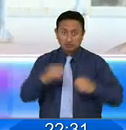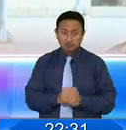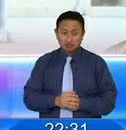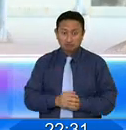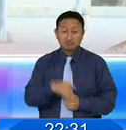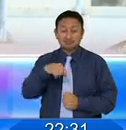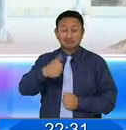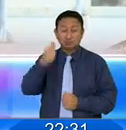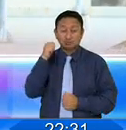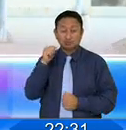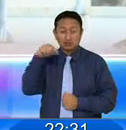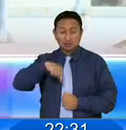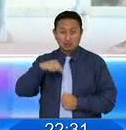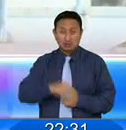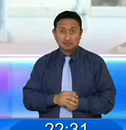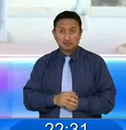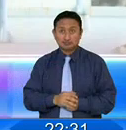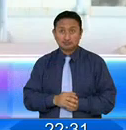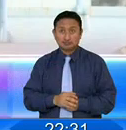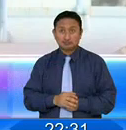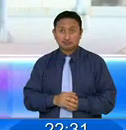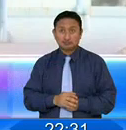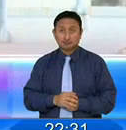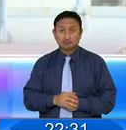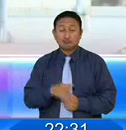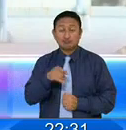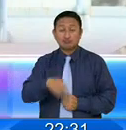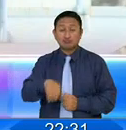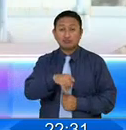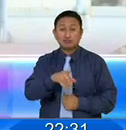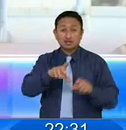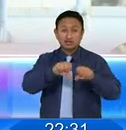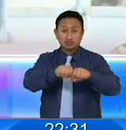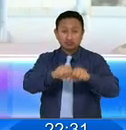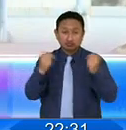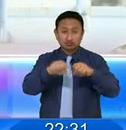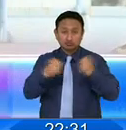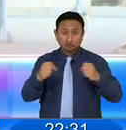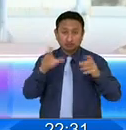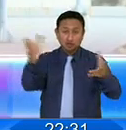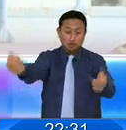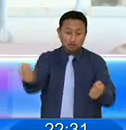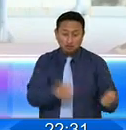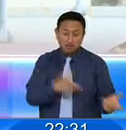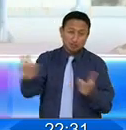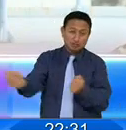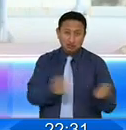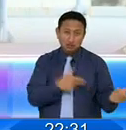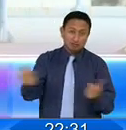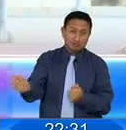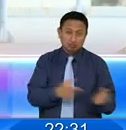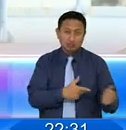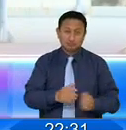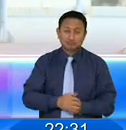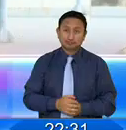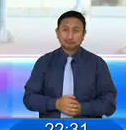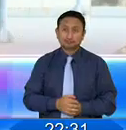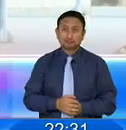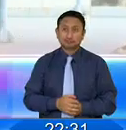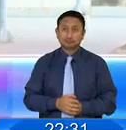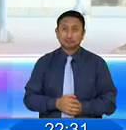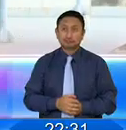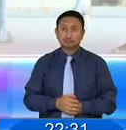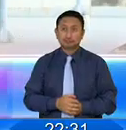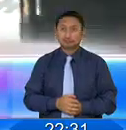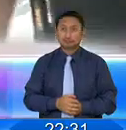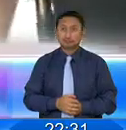estaba trasladando, habían procedido a romper las seguridades y a sustraerse varias cantidades de